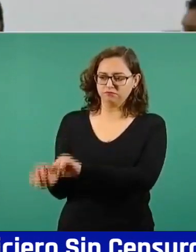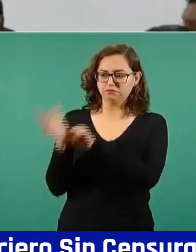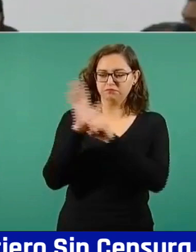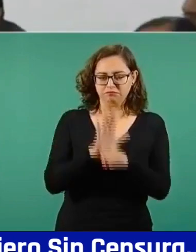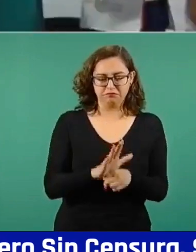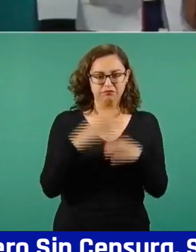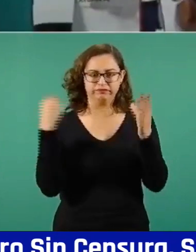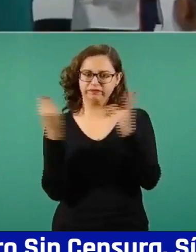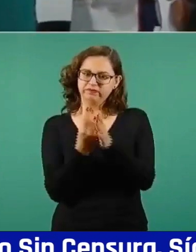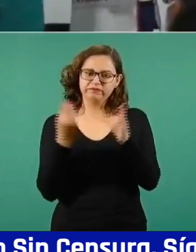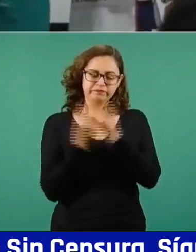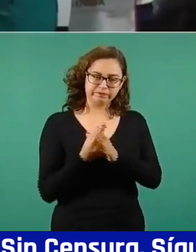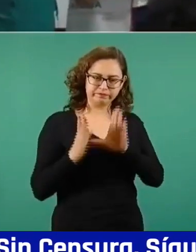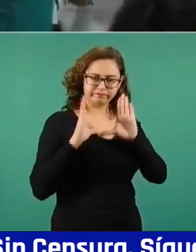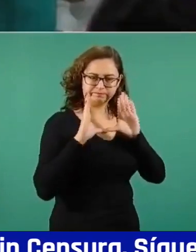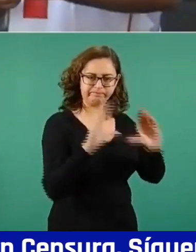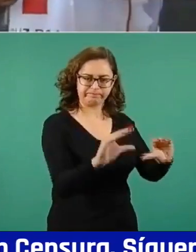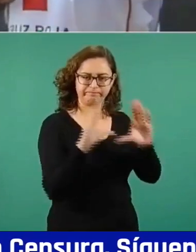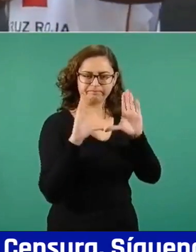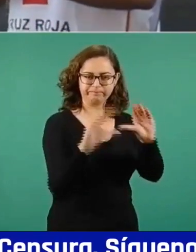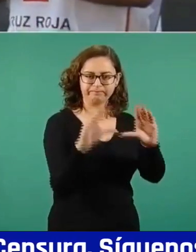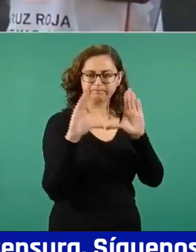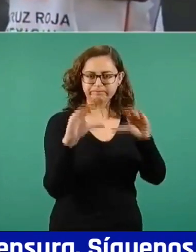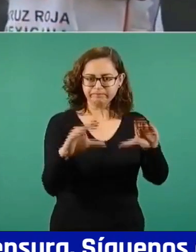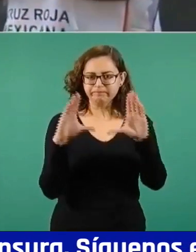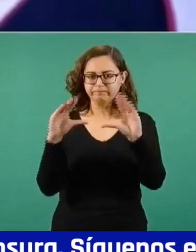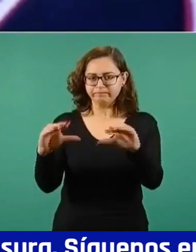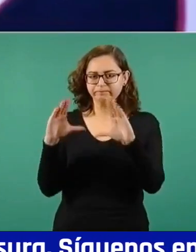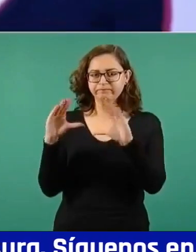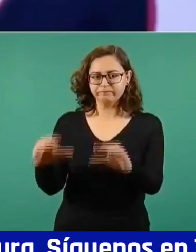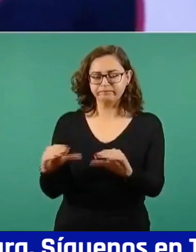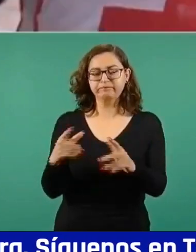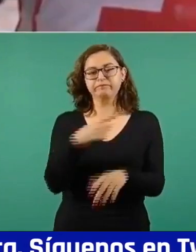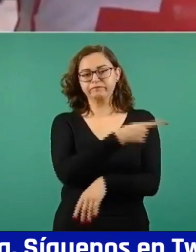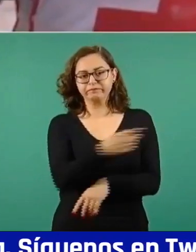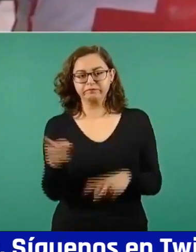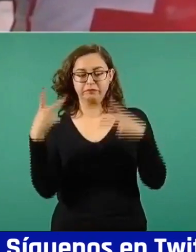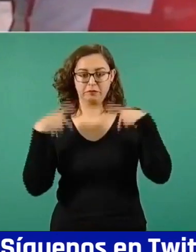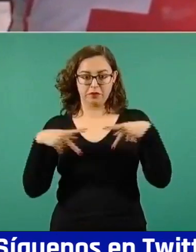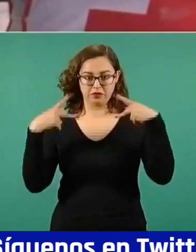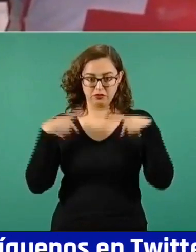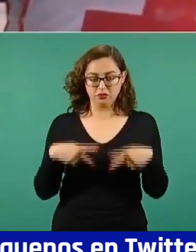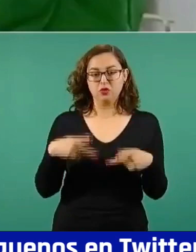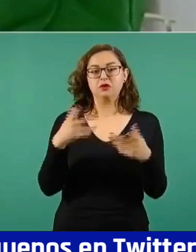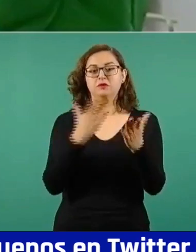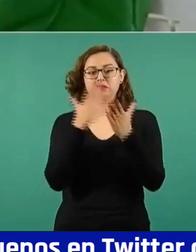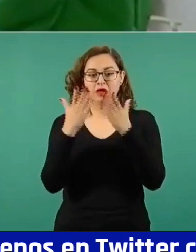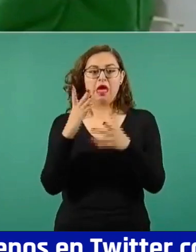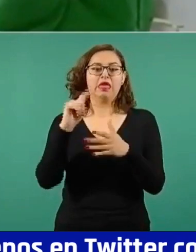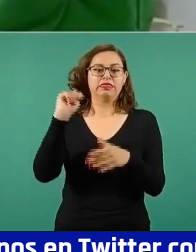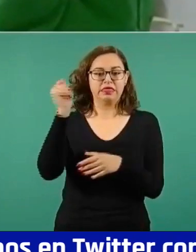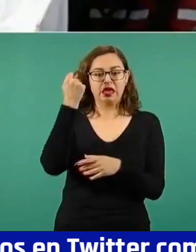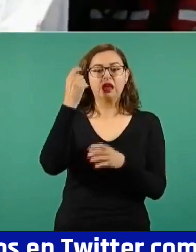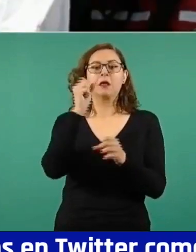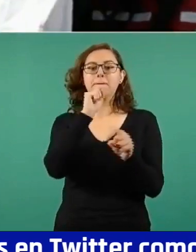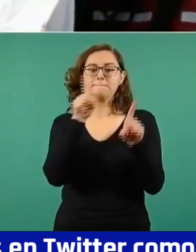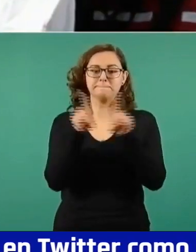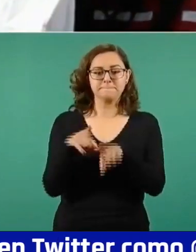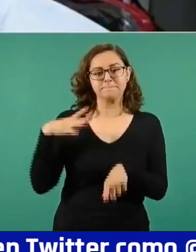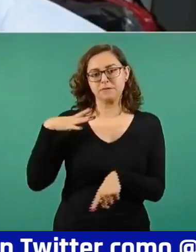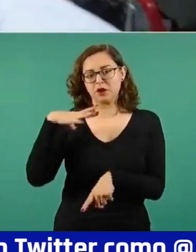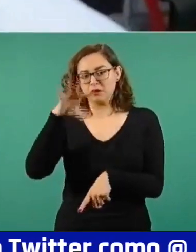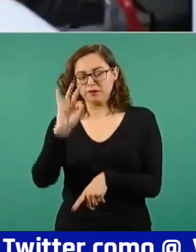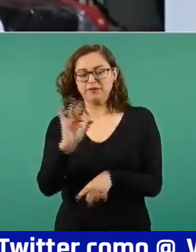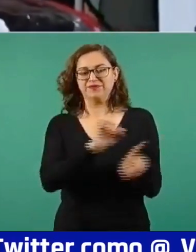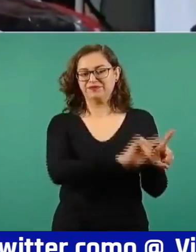capacitó a más de 16,298 técnicos en urgencias médicas, voluntarios y público externo para brindar certeza y